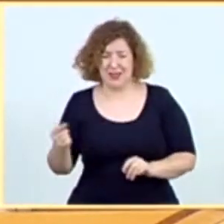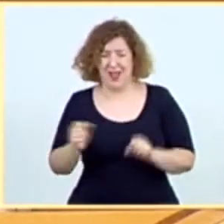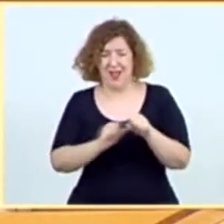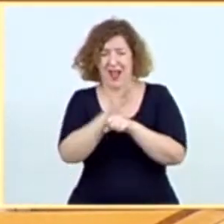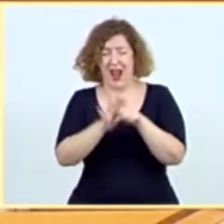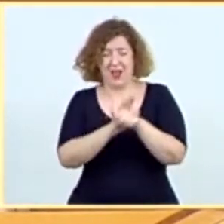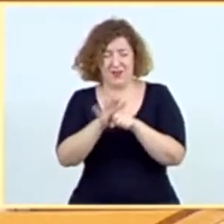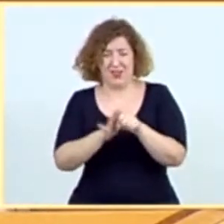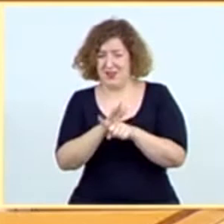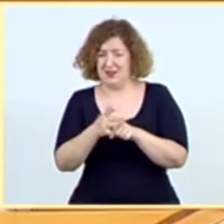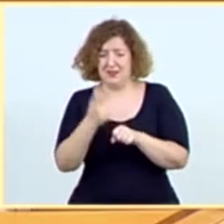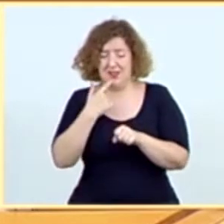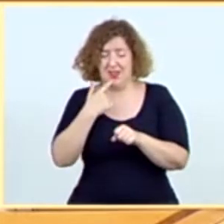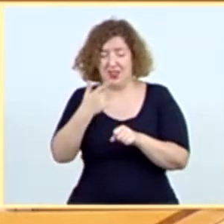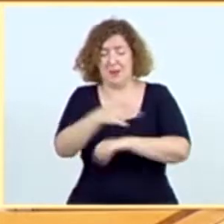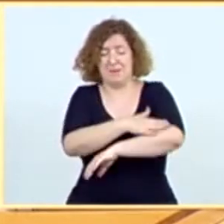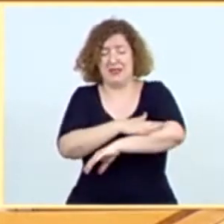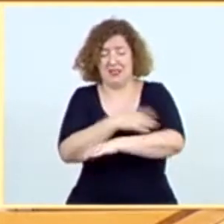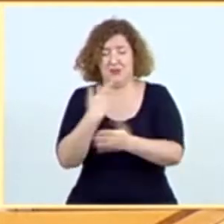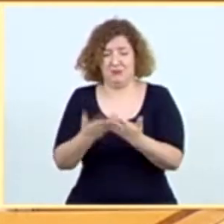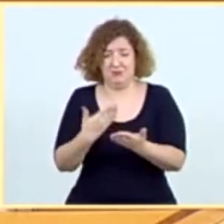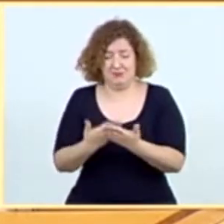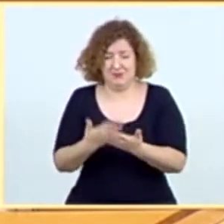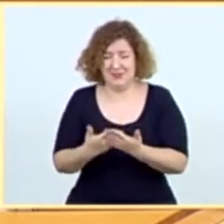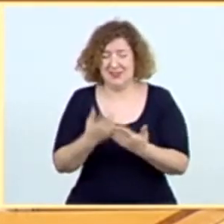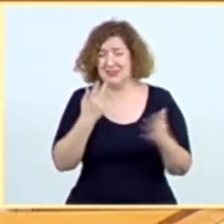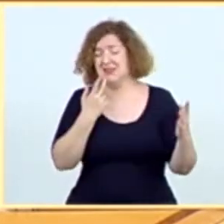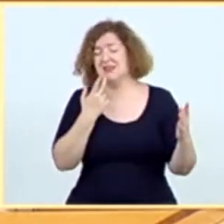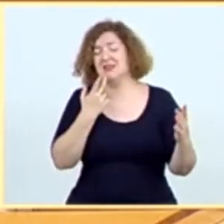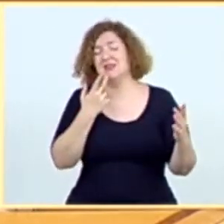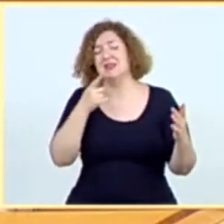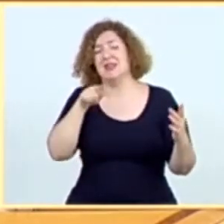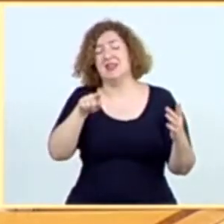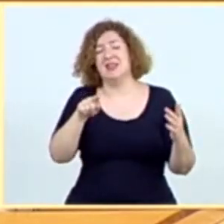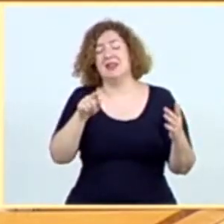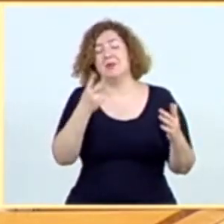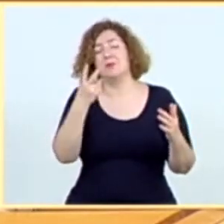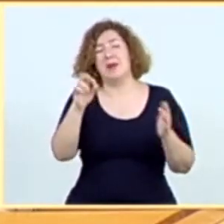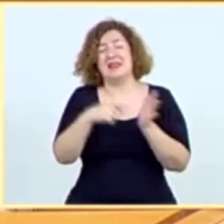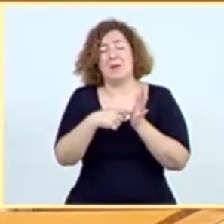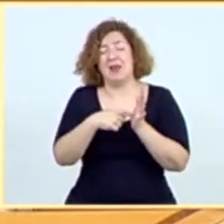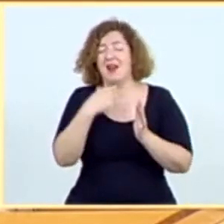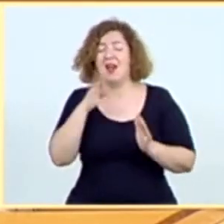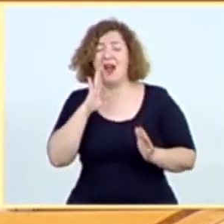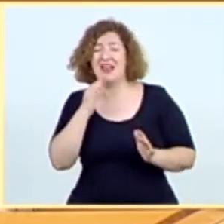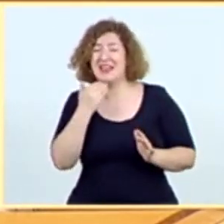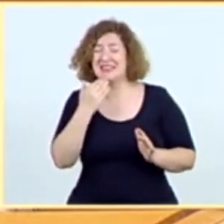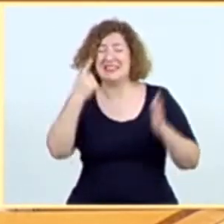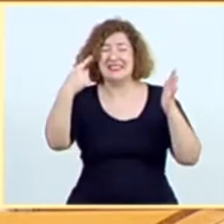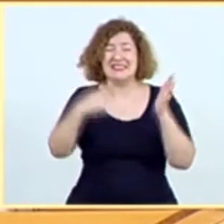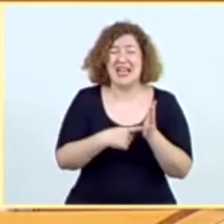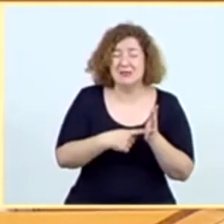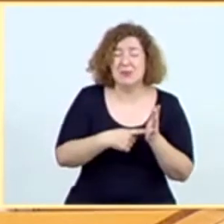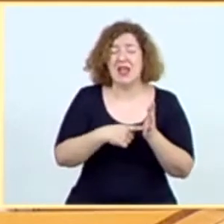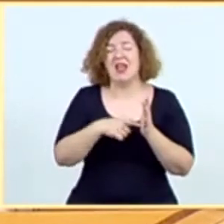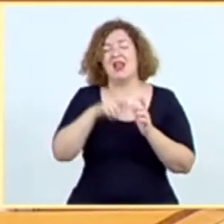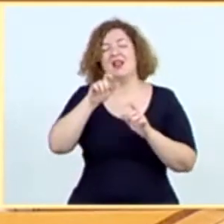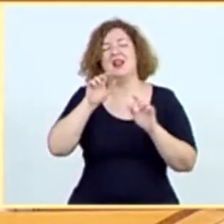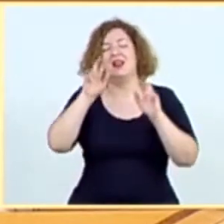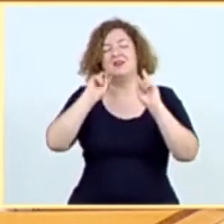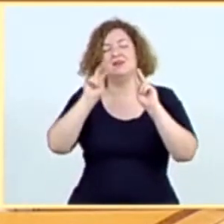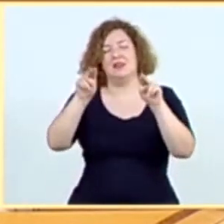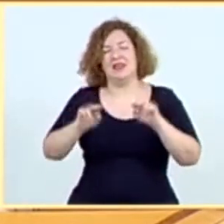coronavirus notificados por el Ministerio de Sanidad. Y dicha cifra, además, se ha producido en casi 6.000 residencias públicas, privadas y